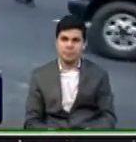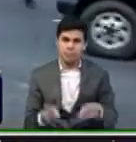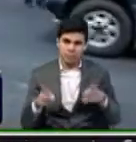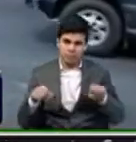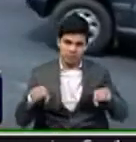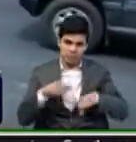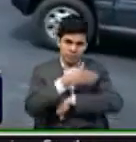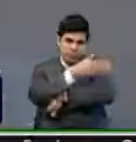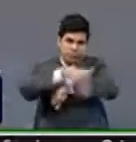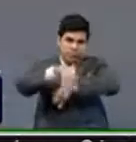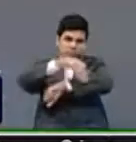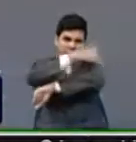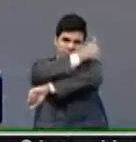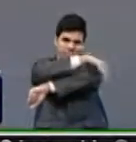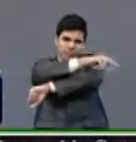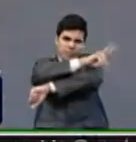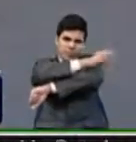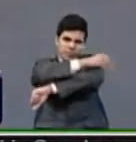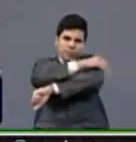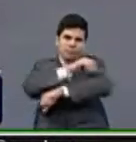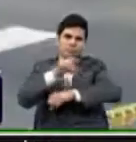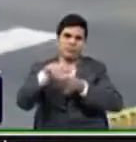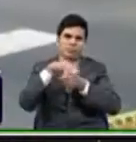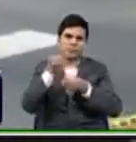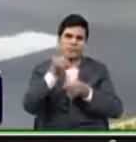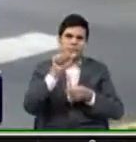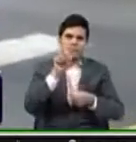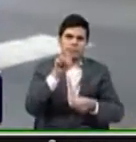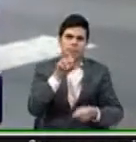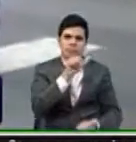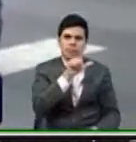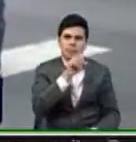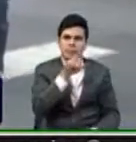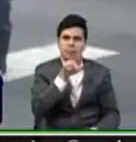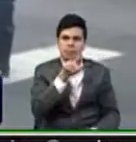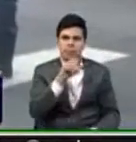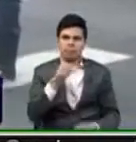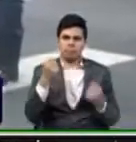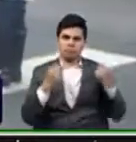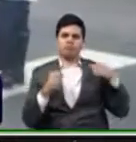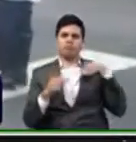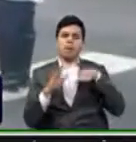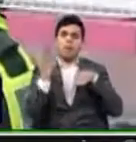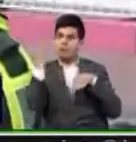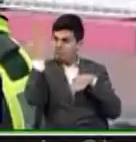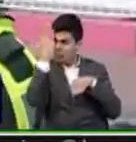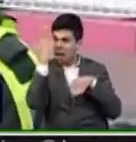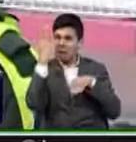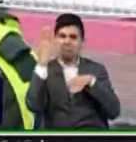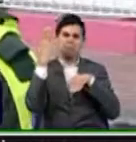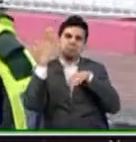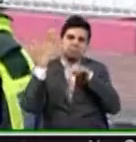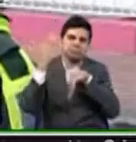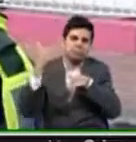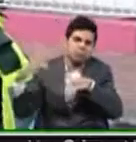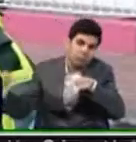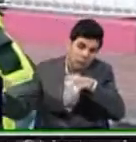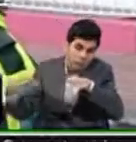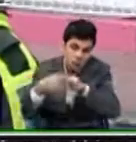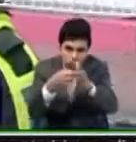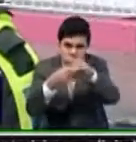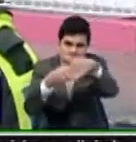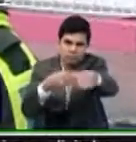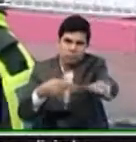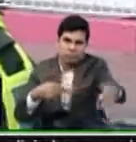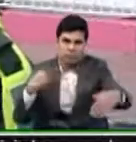por la calle 20 del sector de San Alonso, fue impactado por un camión que al parecer omitió la señal de pare. Se encuentra una persona